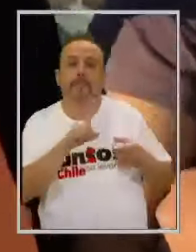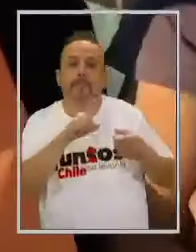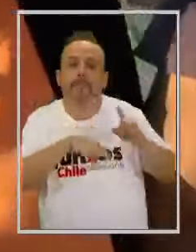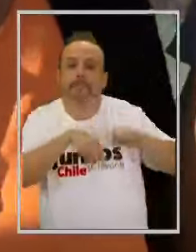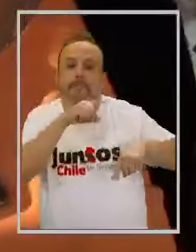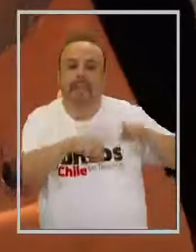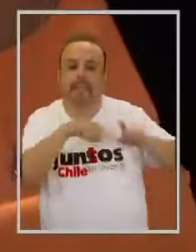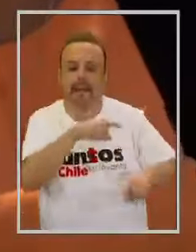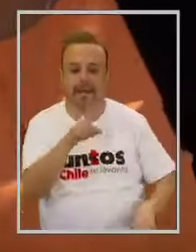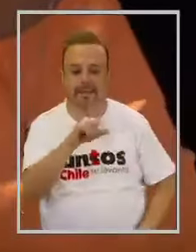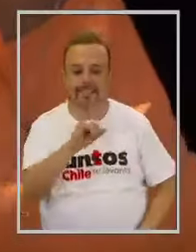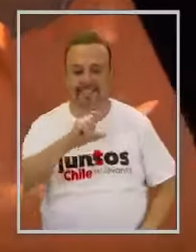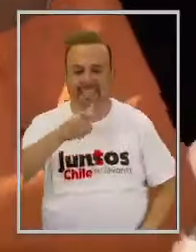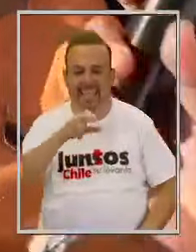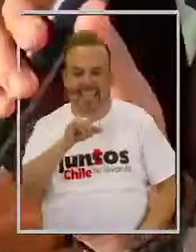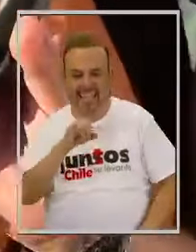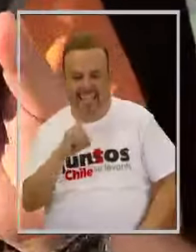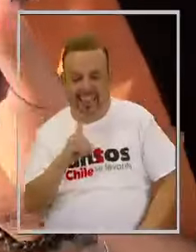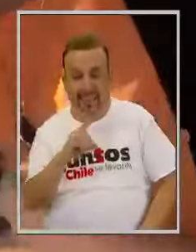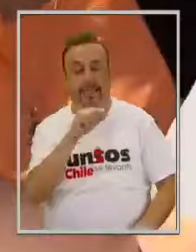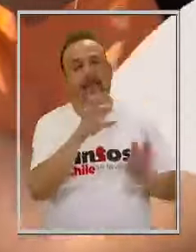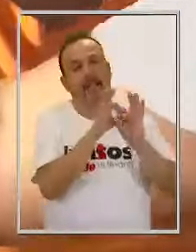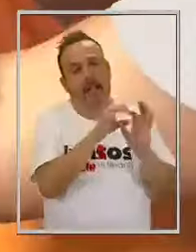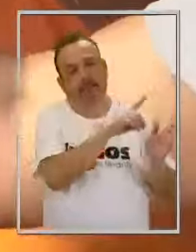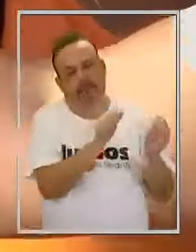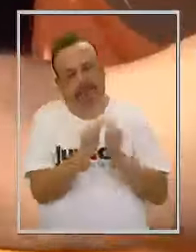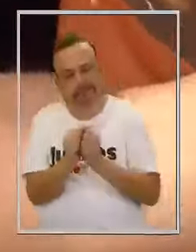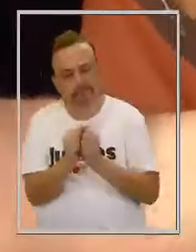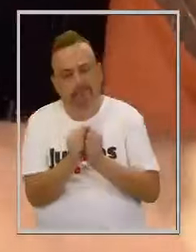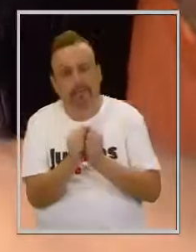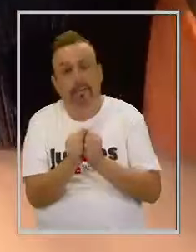que nos vino a acompañar. Muchas gracias, Sigrid, por venir también a acompañar.